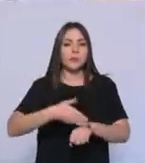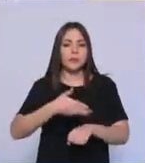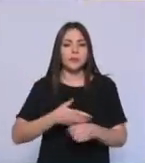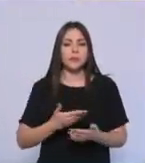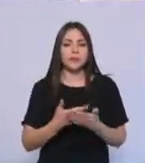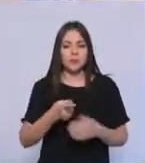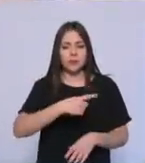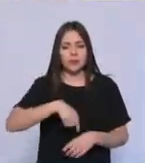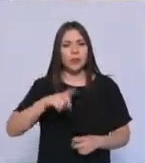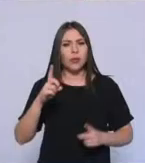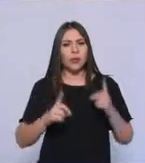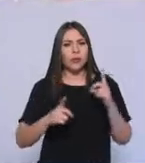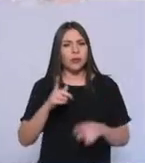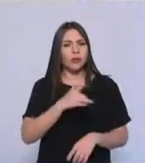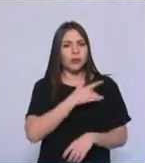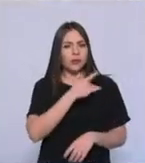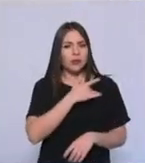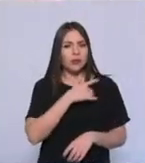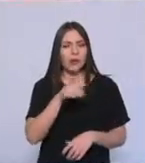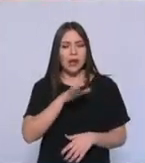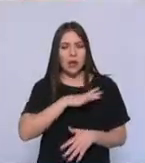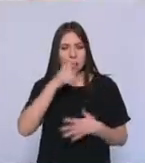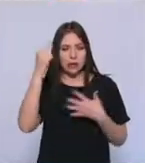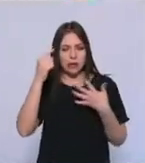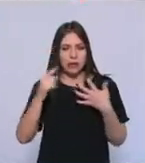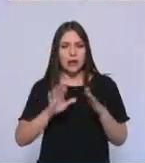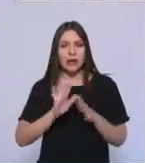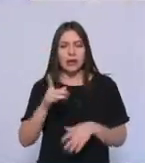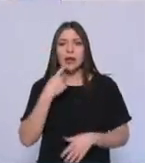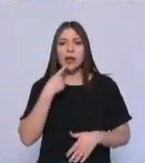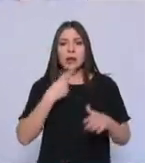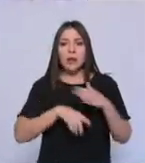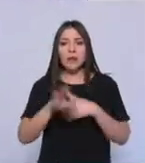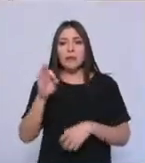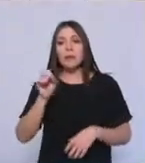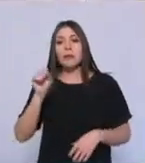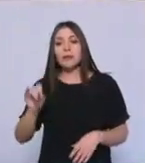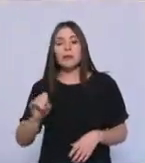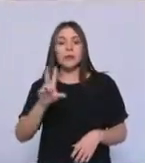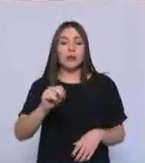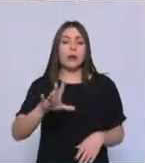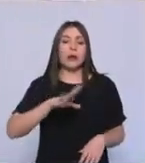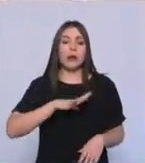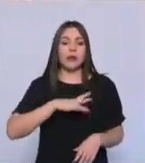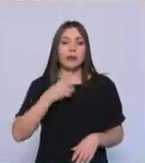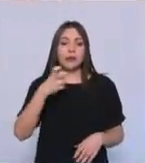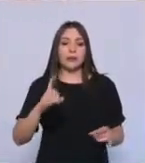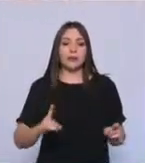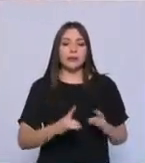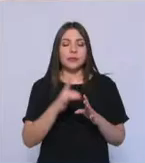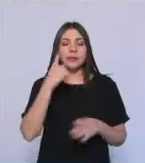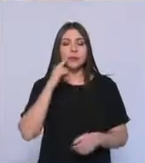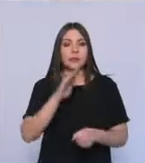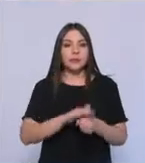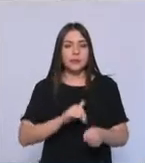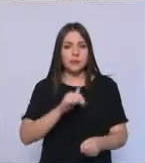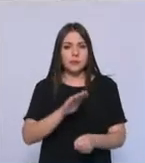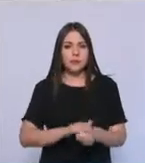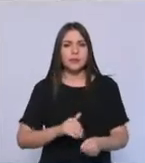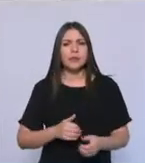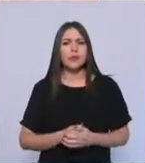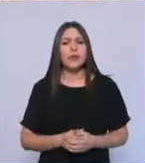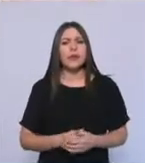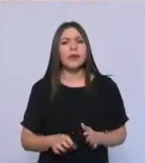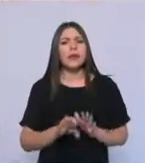bueno, ya están ahí las cuestiones por las que se podría denunciar si es que existe el caso de acoso, por ejemplo, pero